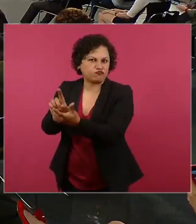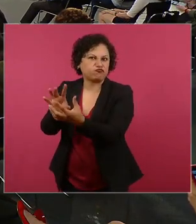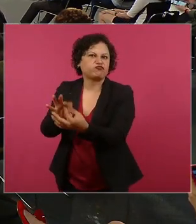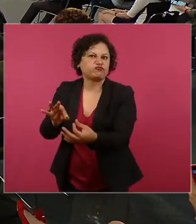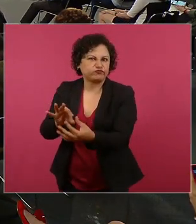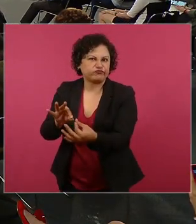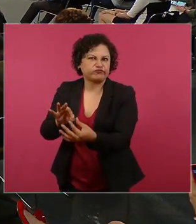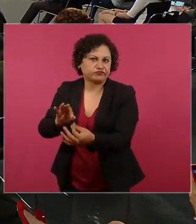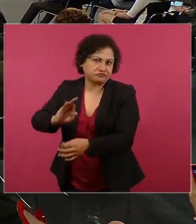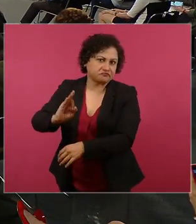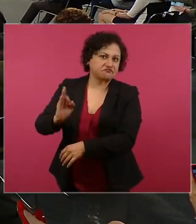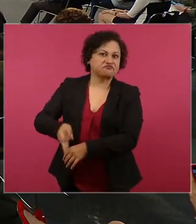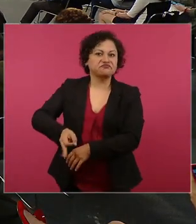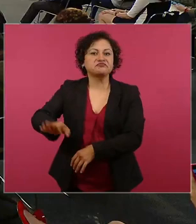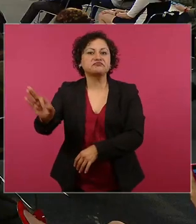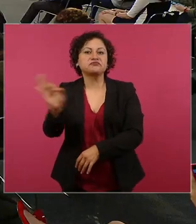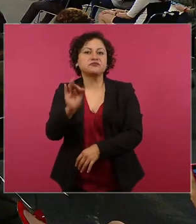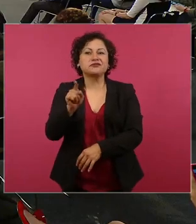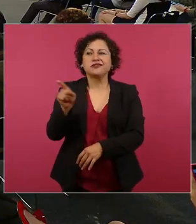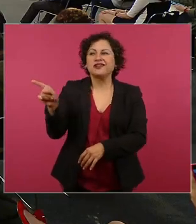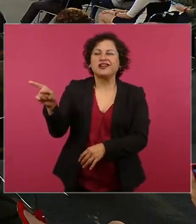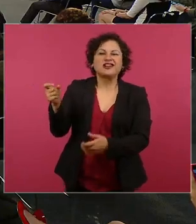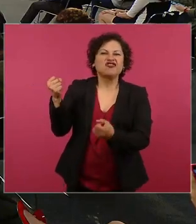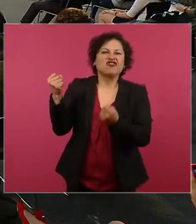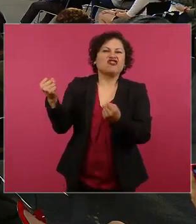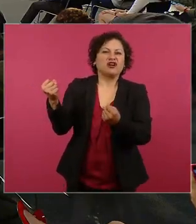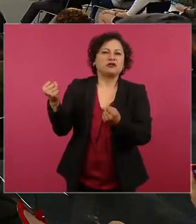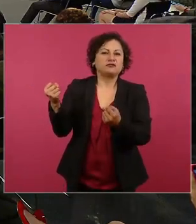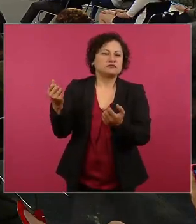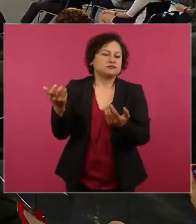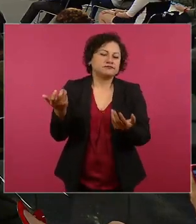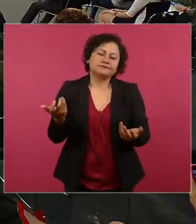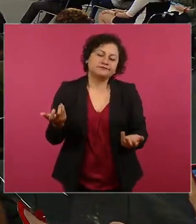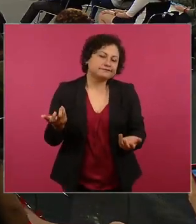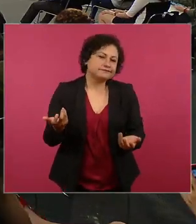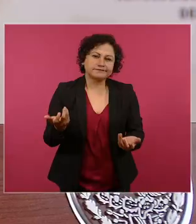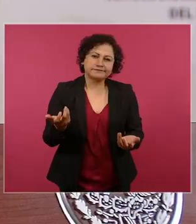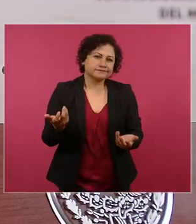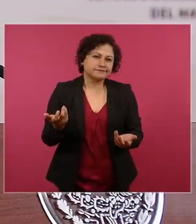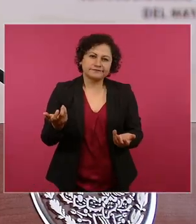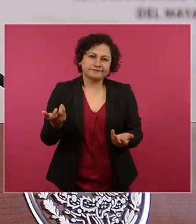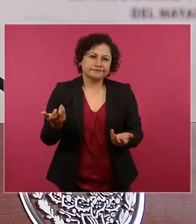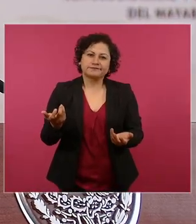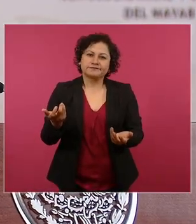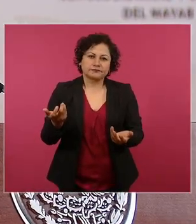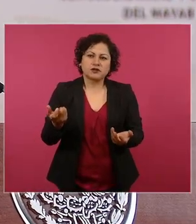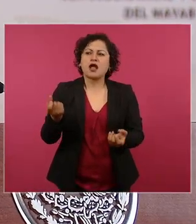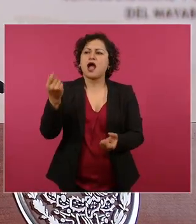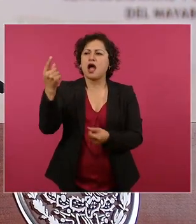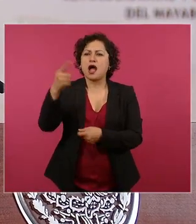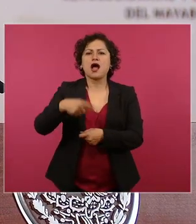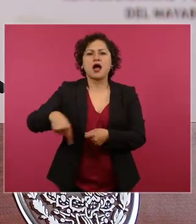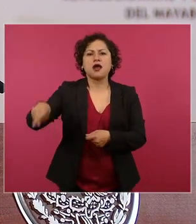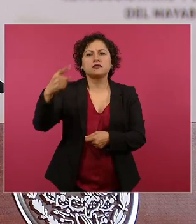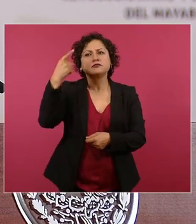que tiene una actitud muy abierta